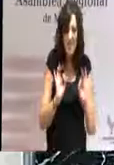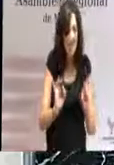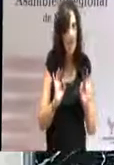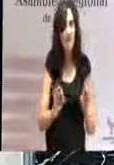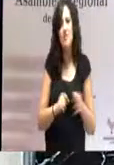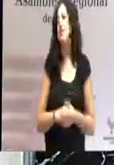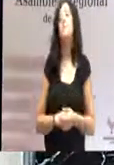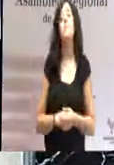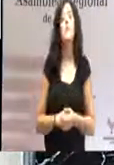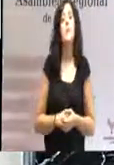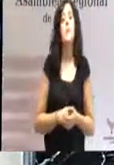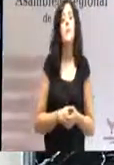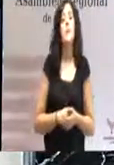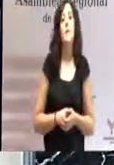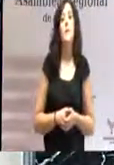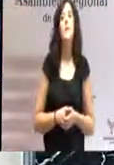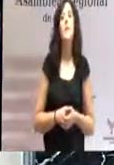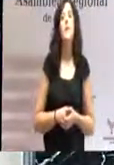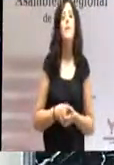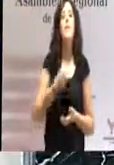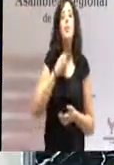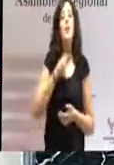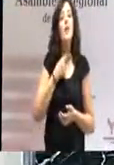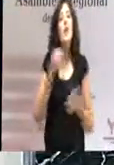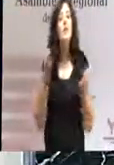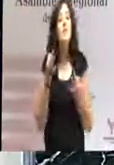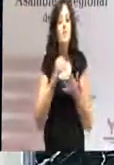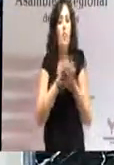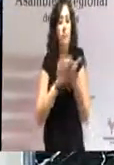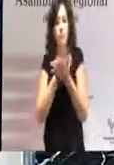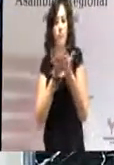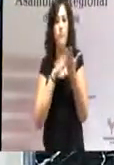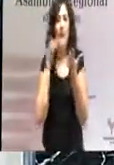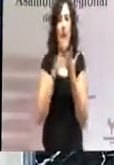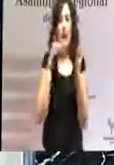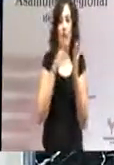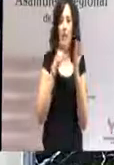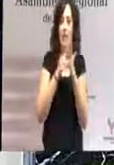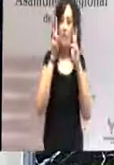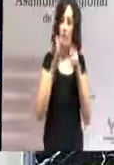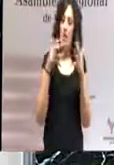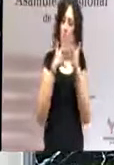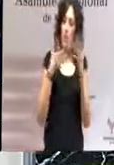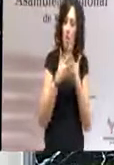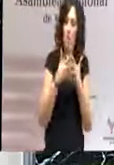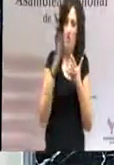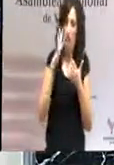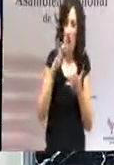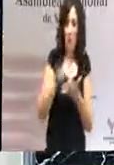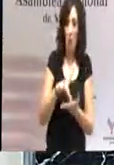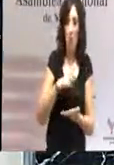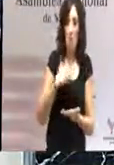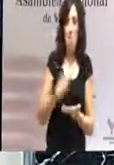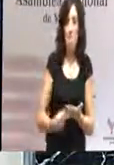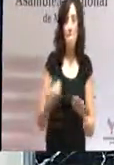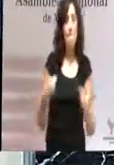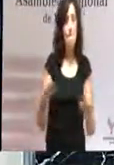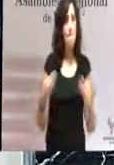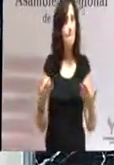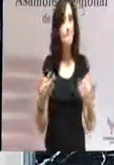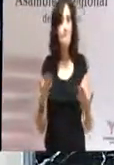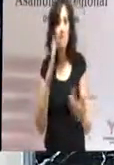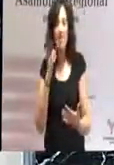Me gustaría ahora hablarles de la calidad democrática de nuestras instituciones. La separación de poderes parece que no ha llegado a la región de Murcia. Después de